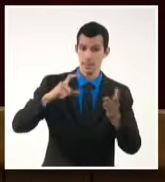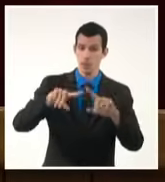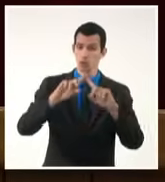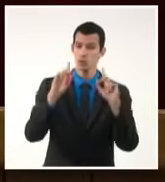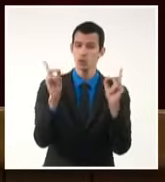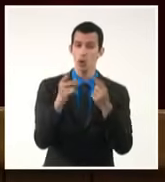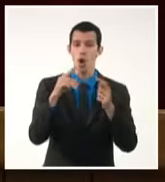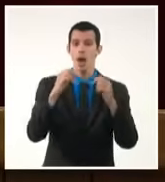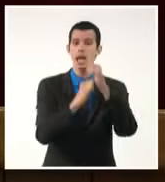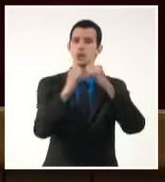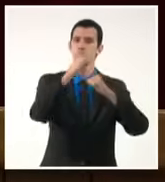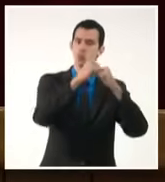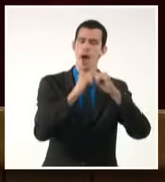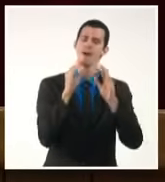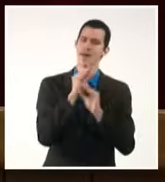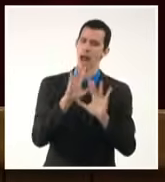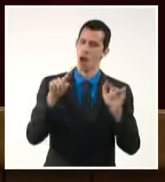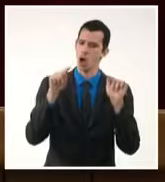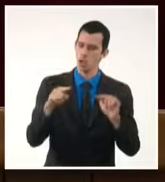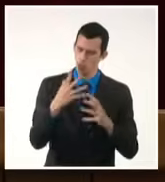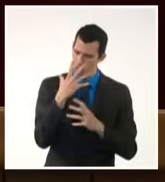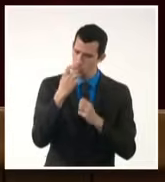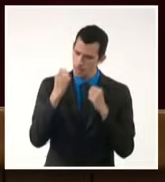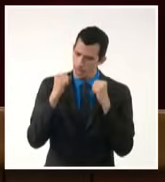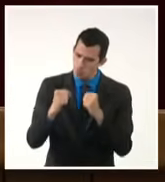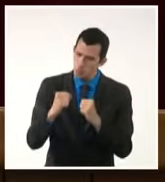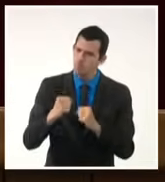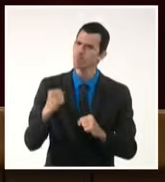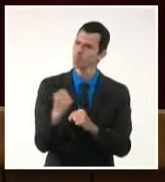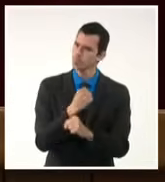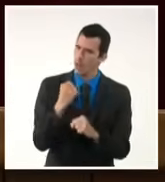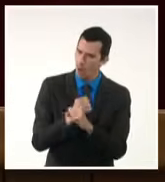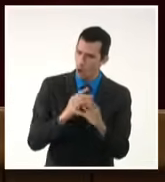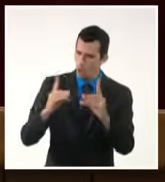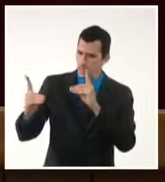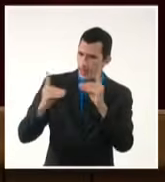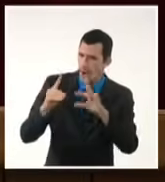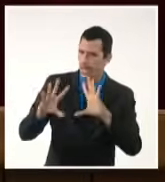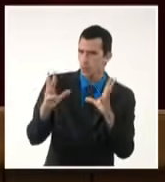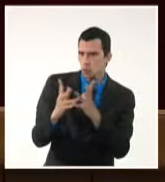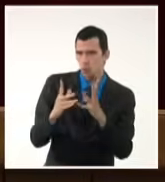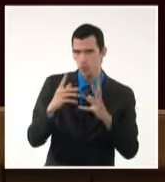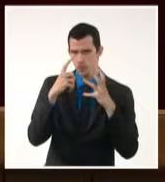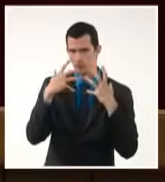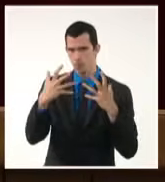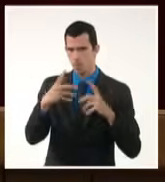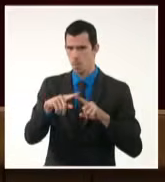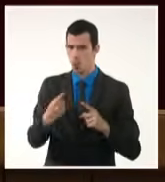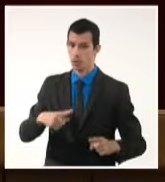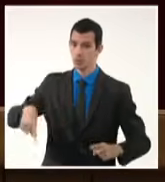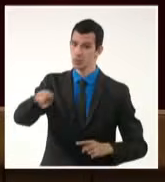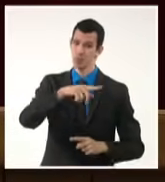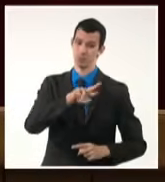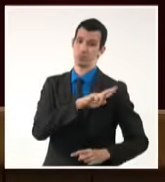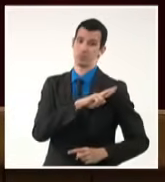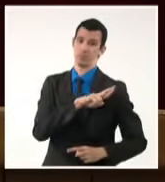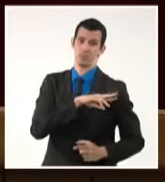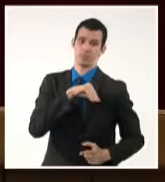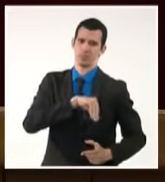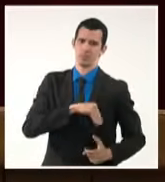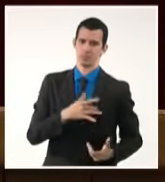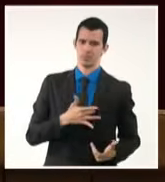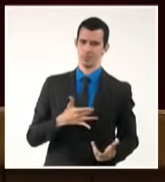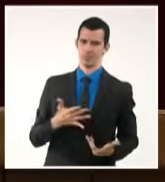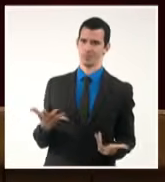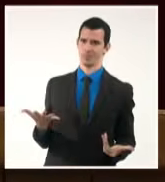con sinceridad, transparencia y un claro sentido de la responsabilidad que a cada uno compete.